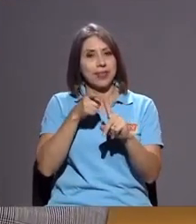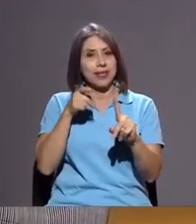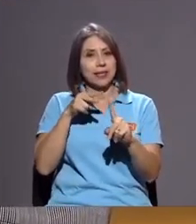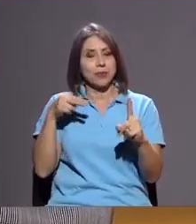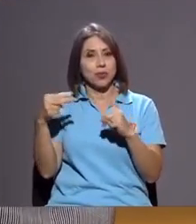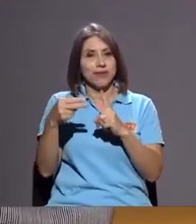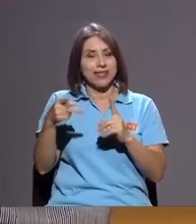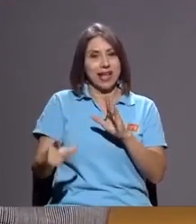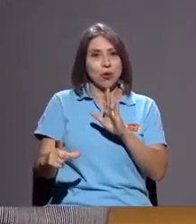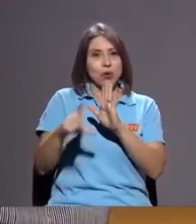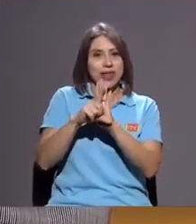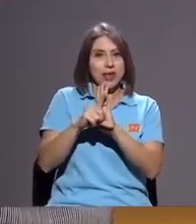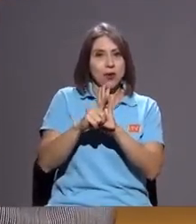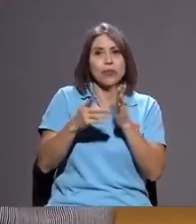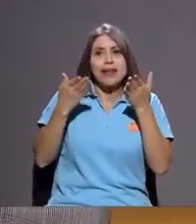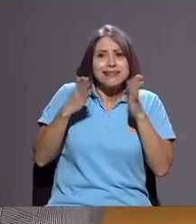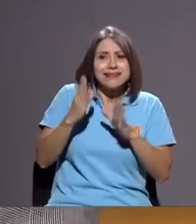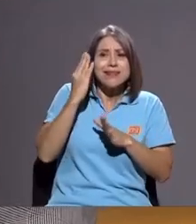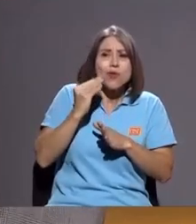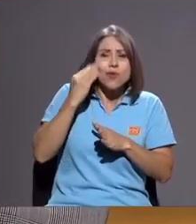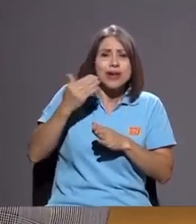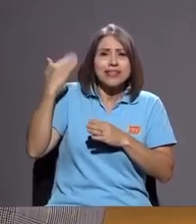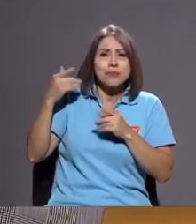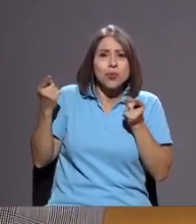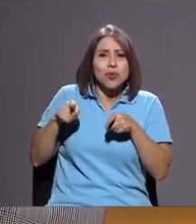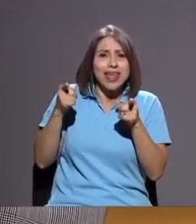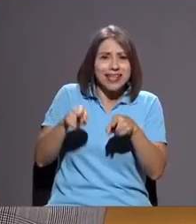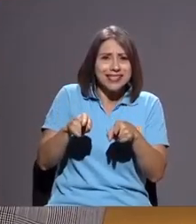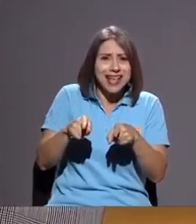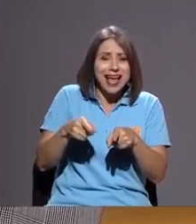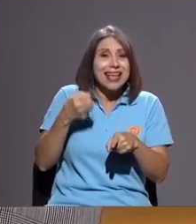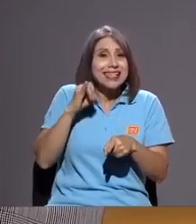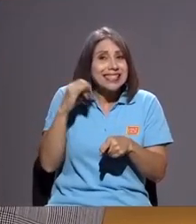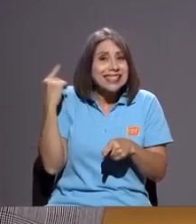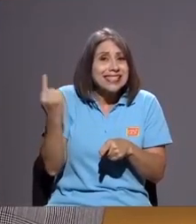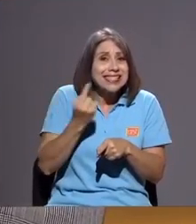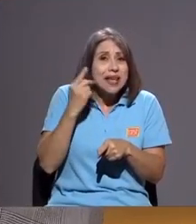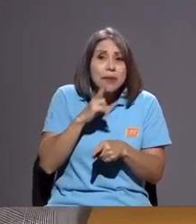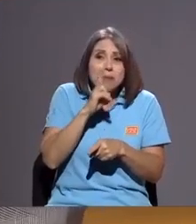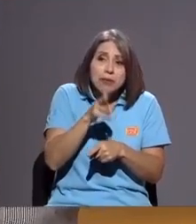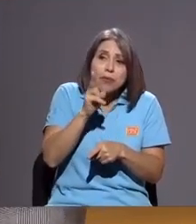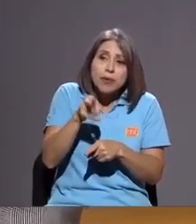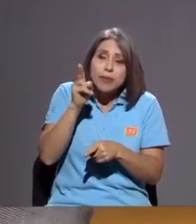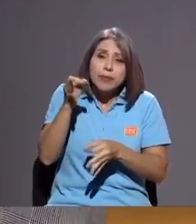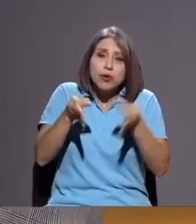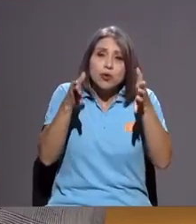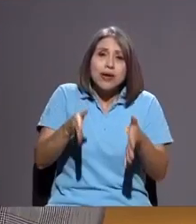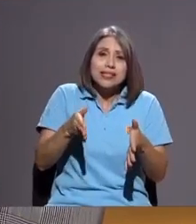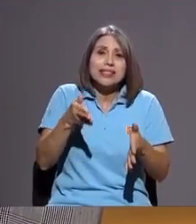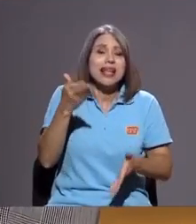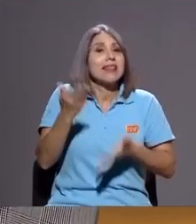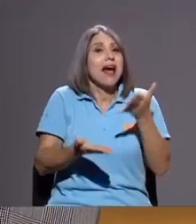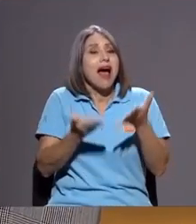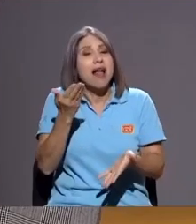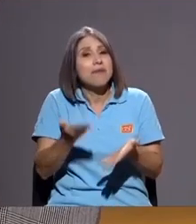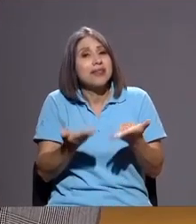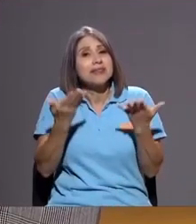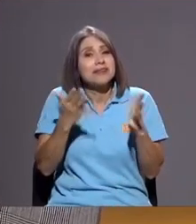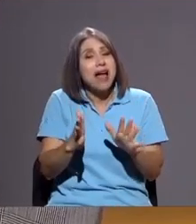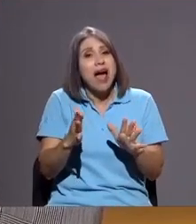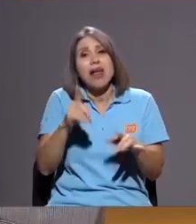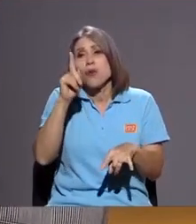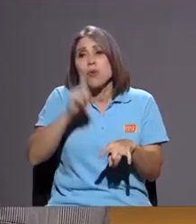jurídico, la jurisprudencia, si siempre están los mismos jueces, se anquilosa, no hay la posibilidad de estar renovándola. Entonces,